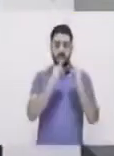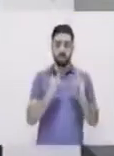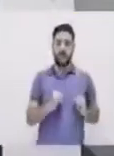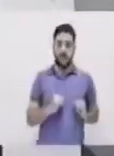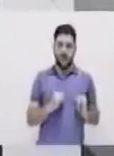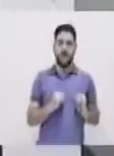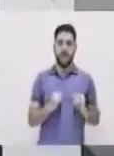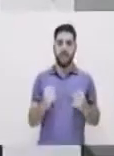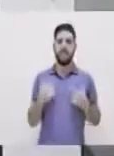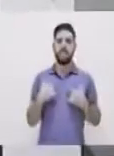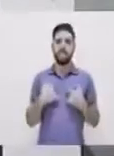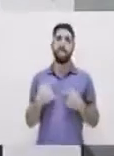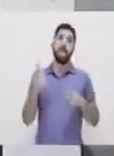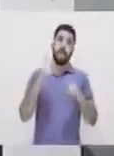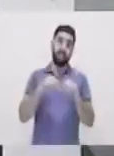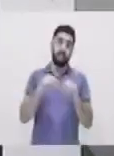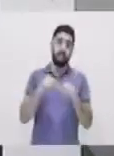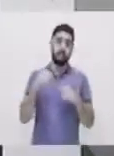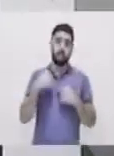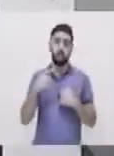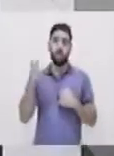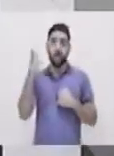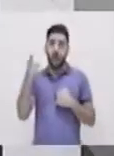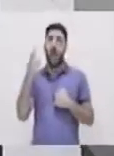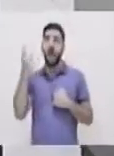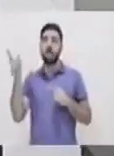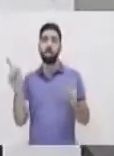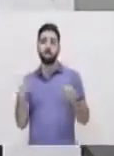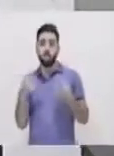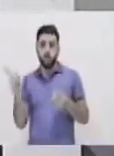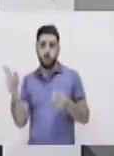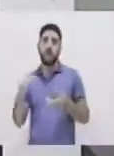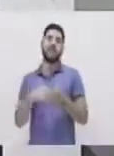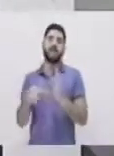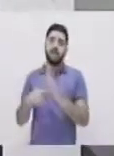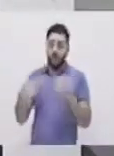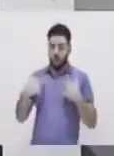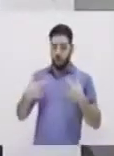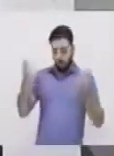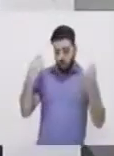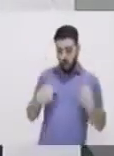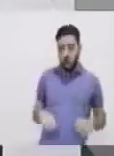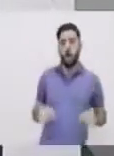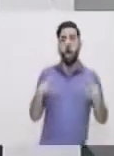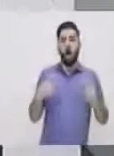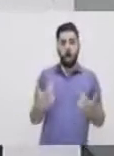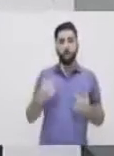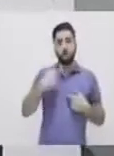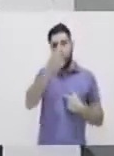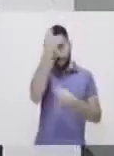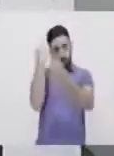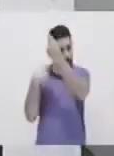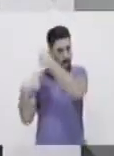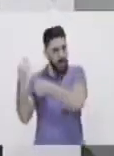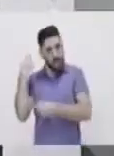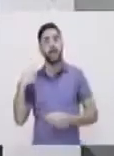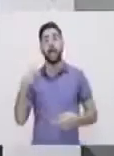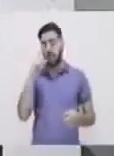¿sí? Depende de la música que escuchemos, también nos va a gustar cómo nos decimos, cómo nos